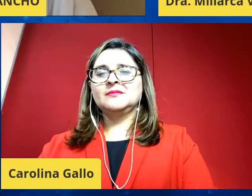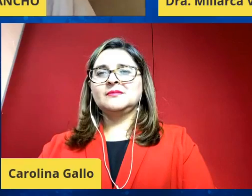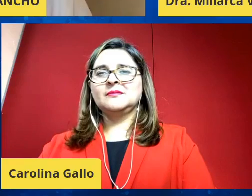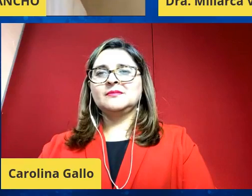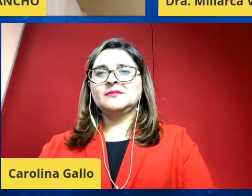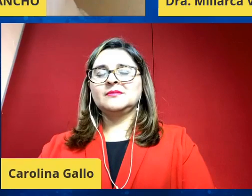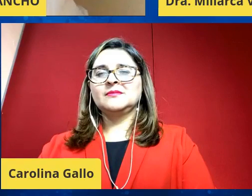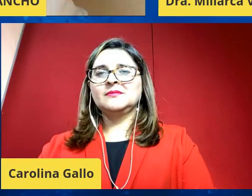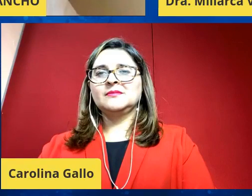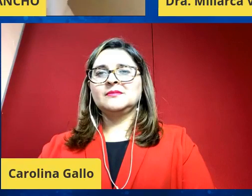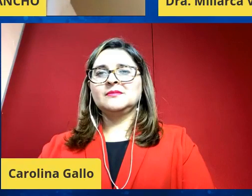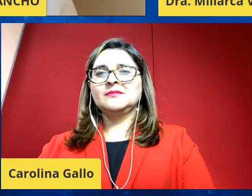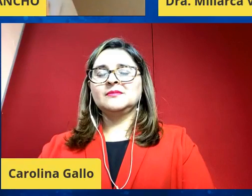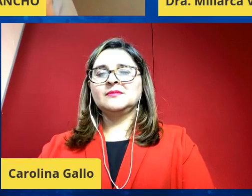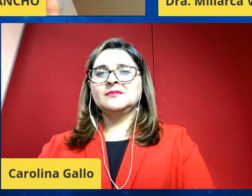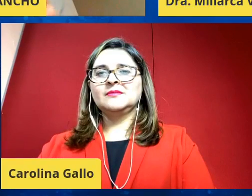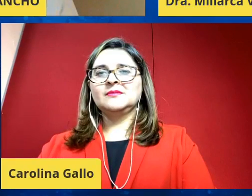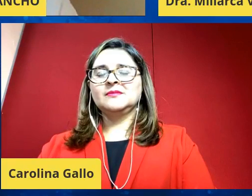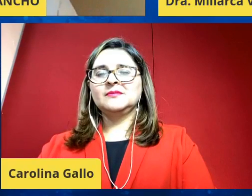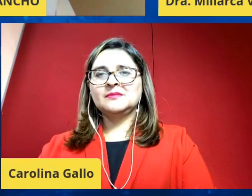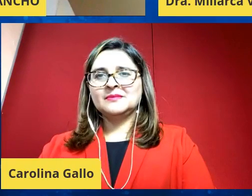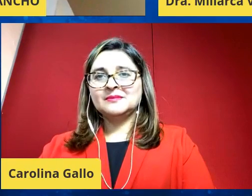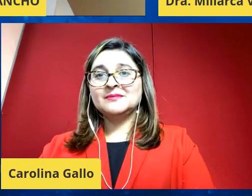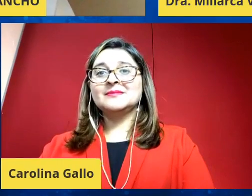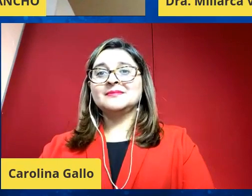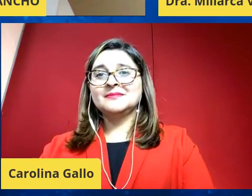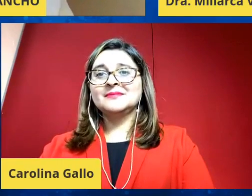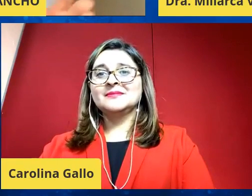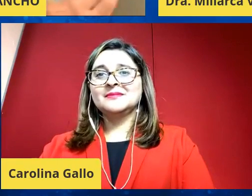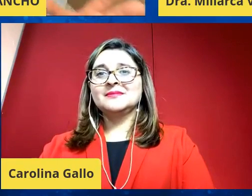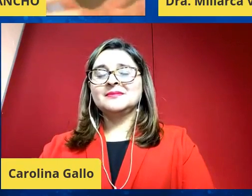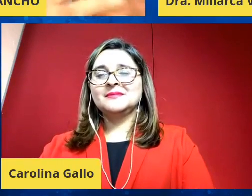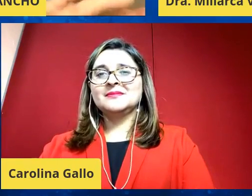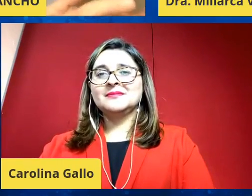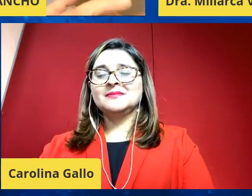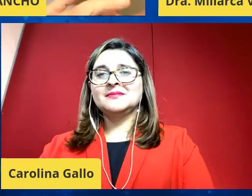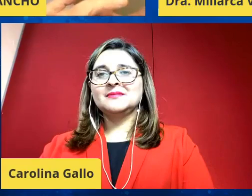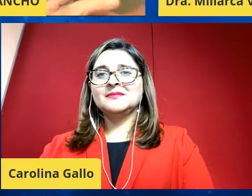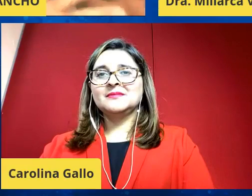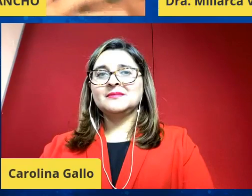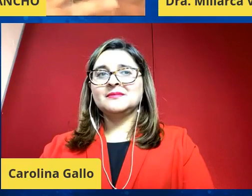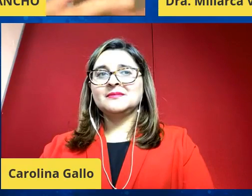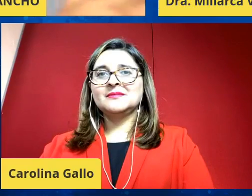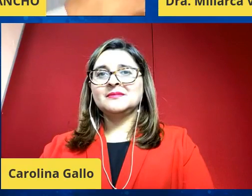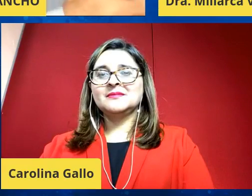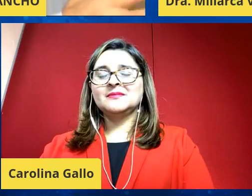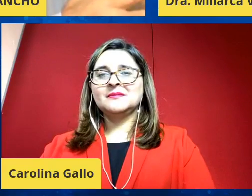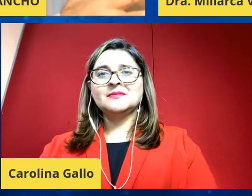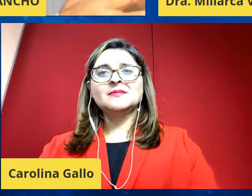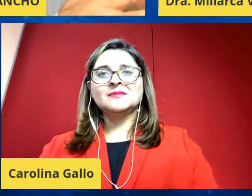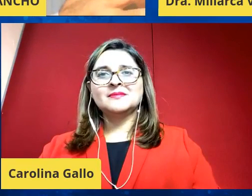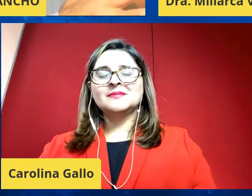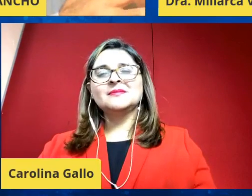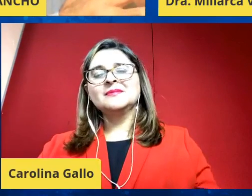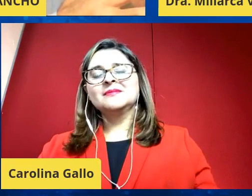que tratar de explicarle a la señora Juanita lo importante que es que su hijo y su nieto sepan mucho